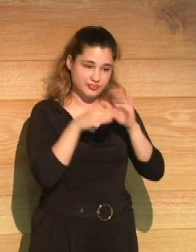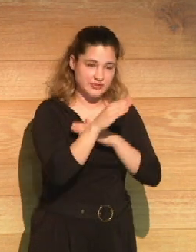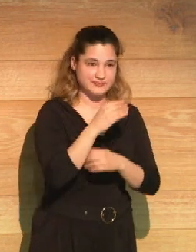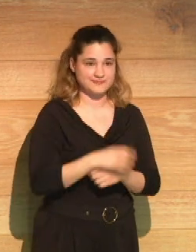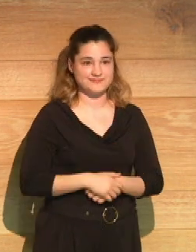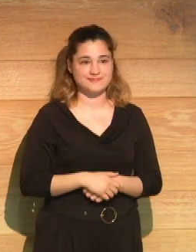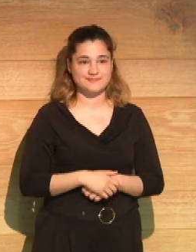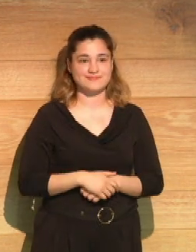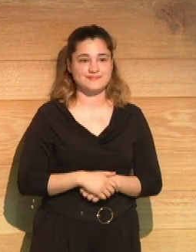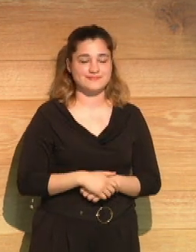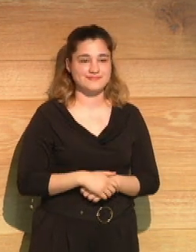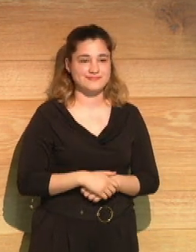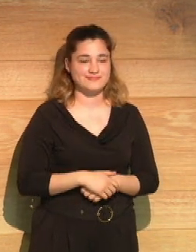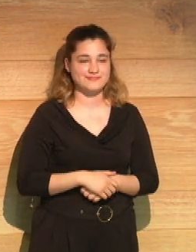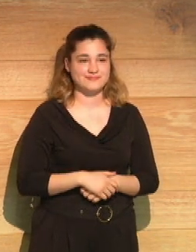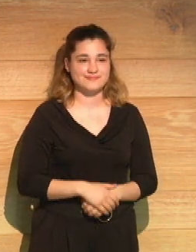Allí tienen un pequeño